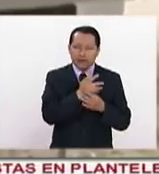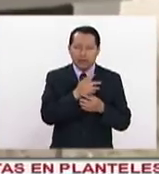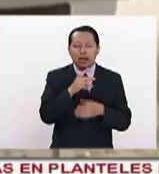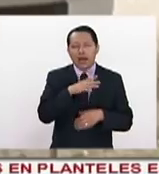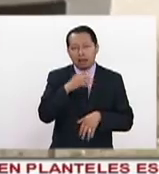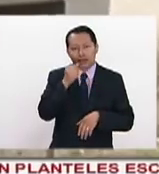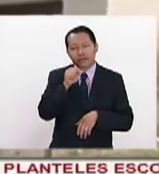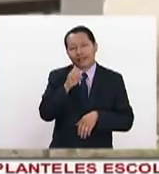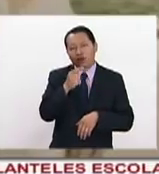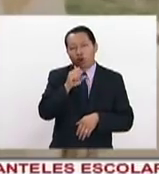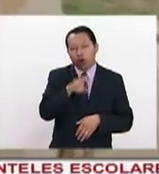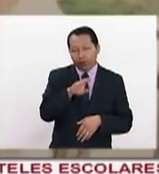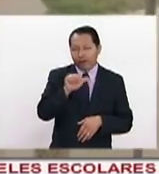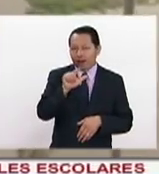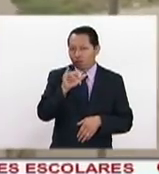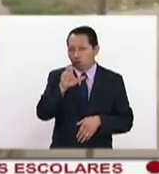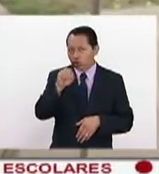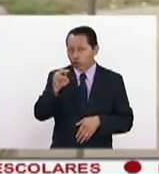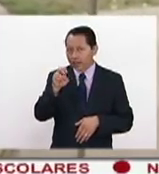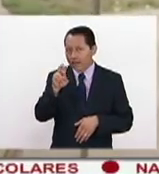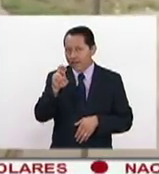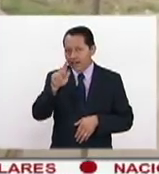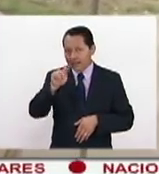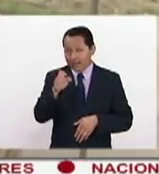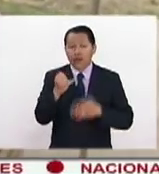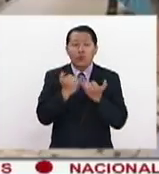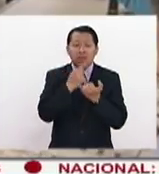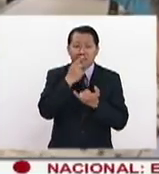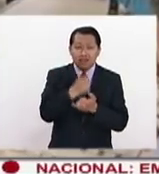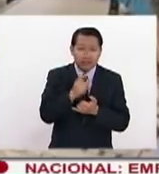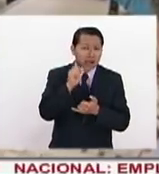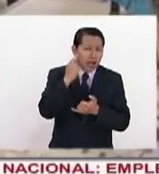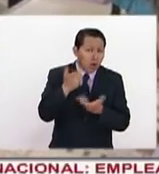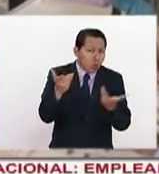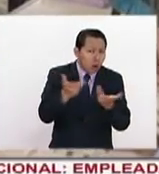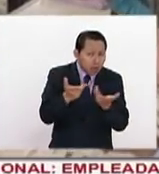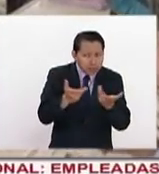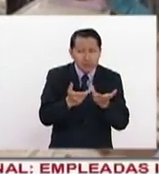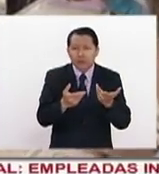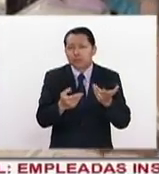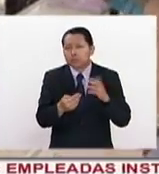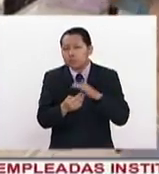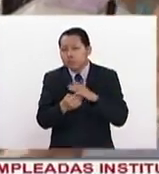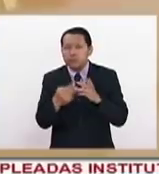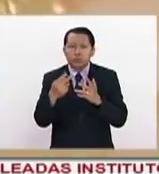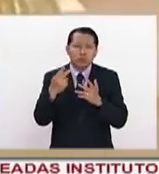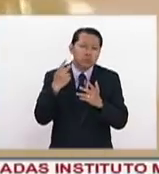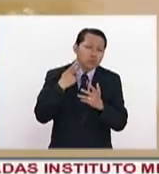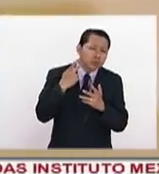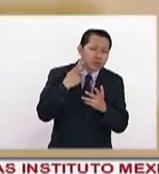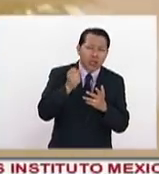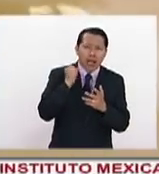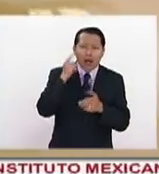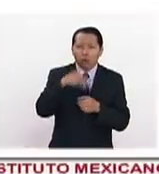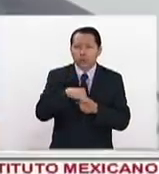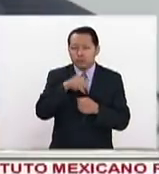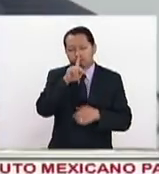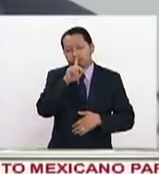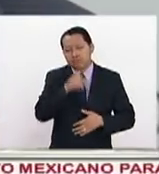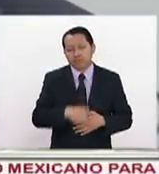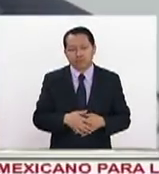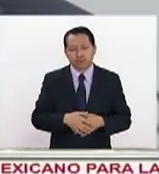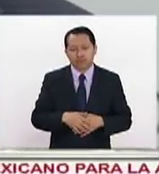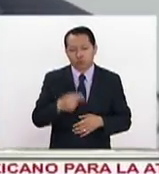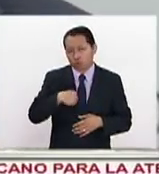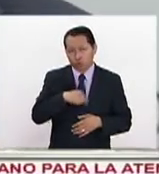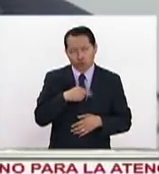Navarrete Prida, y desmintió que la dependencia a su cargo haya organizado mesas partidistas para abordar el tema de las elecciones. No